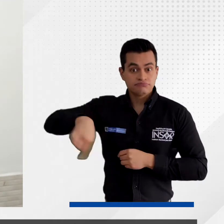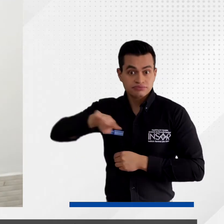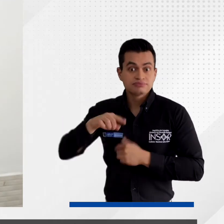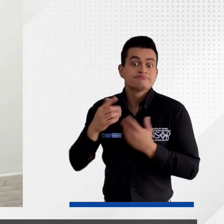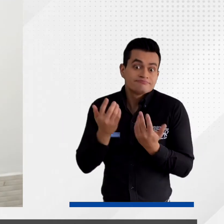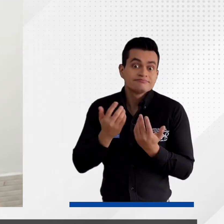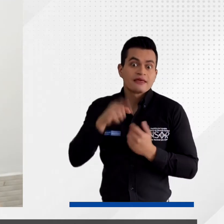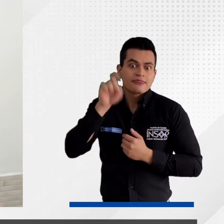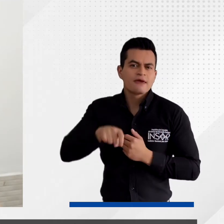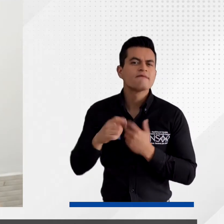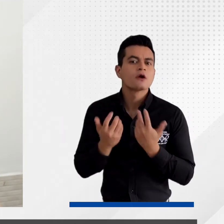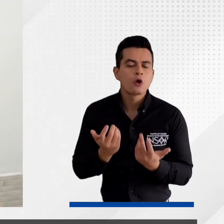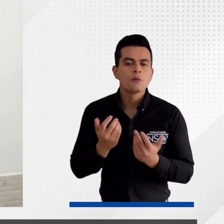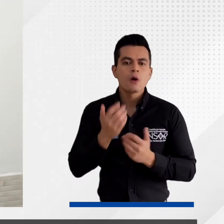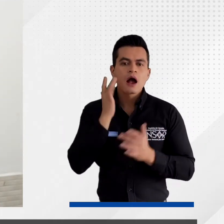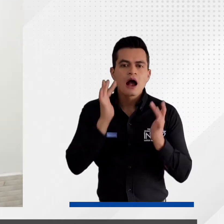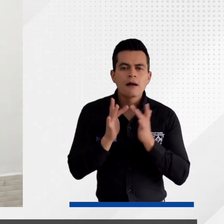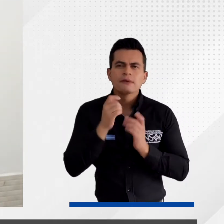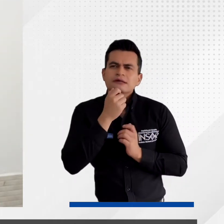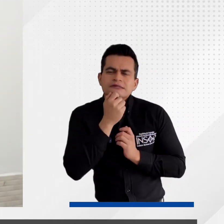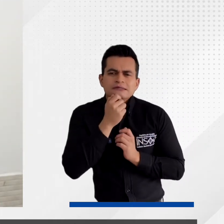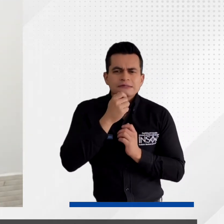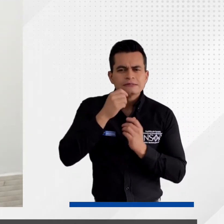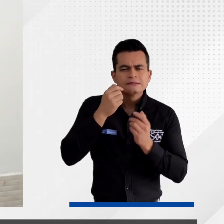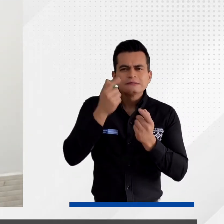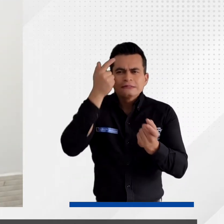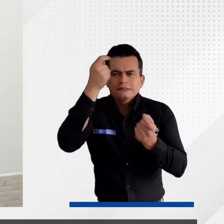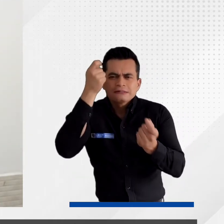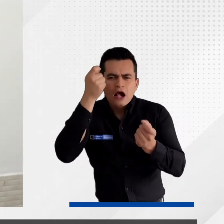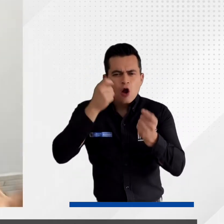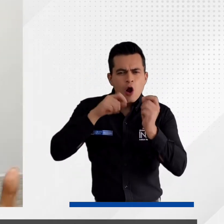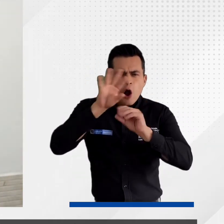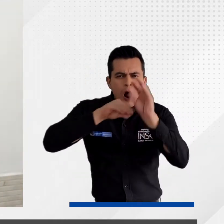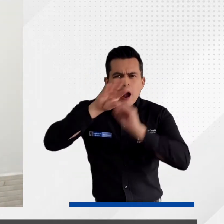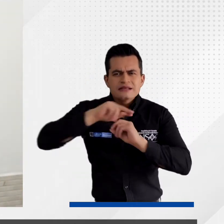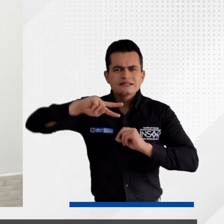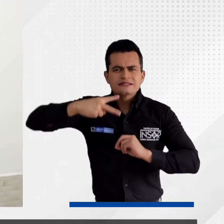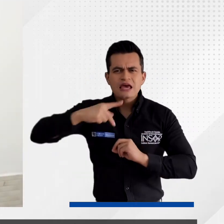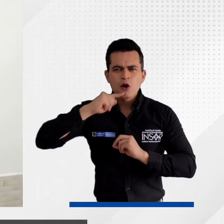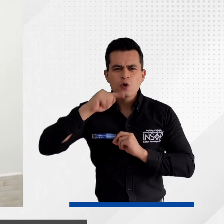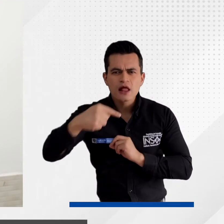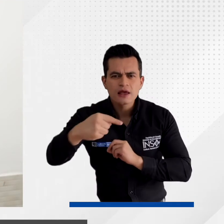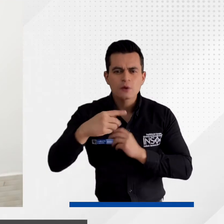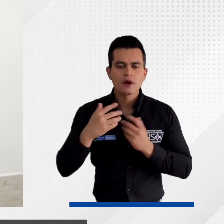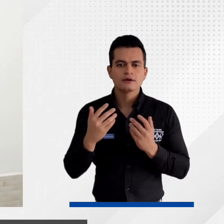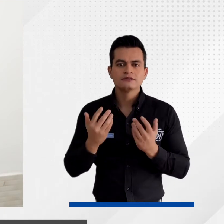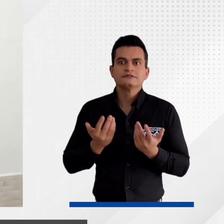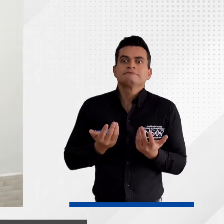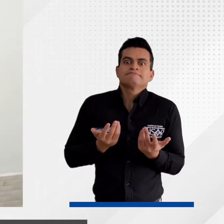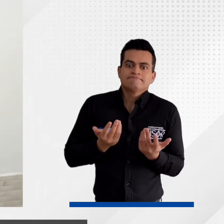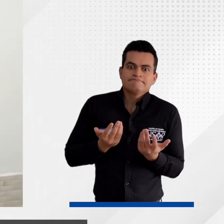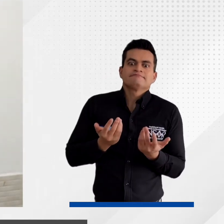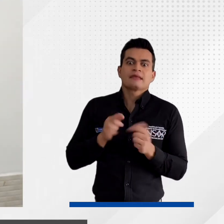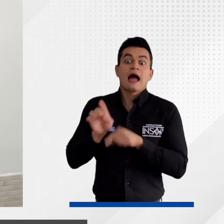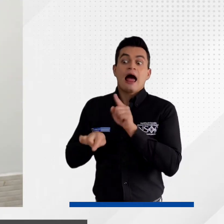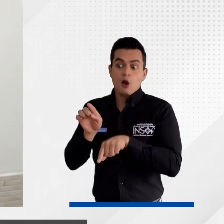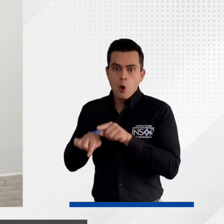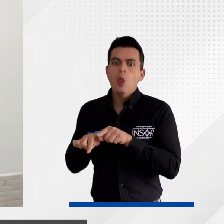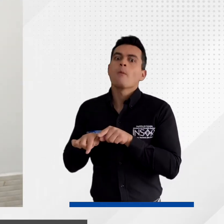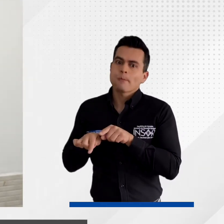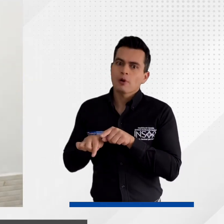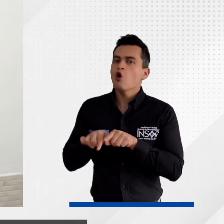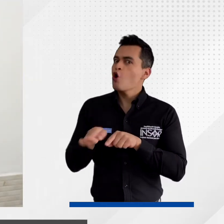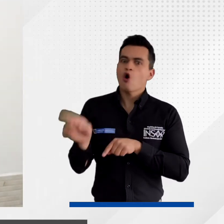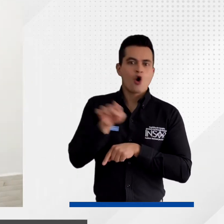también tendrían que utilizar esos mismos elementos para formarse en otra lengua, y usualmente algunos los